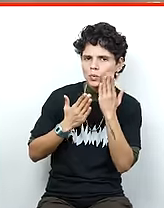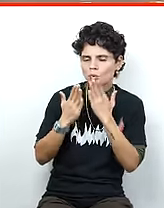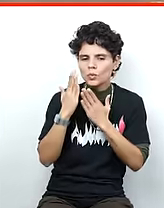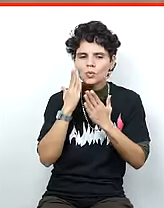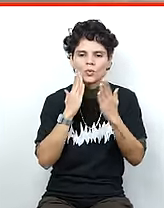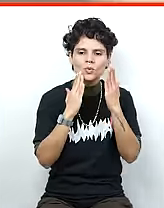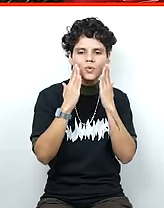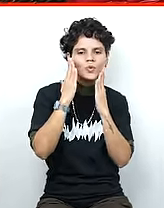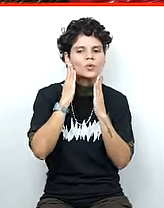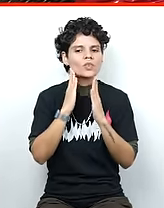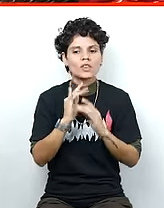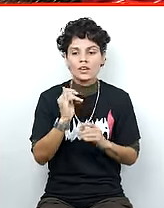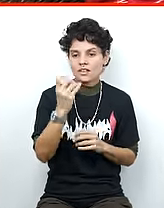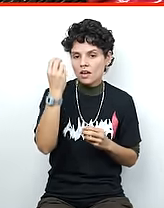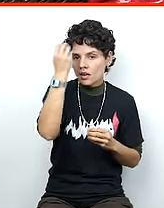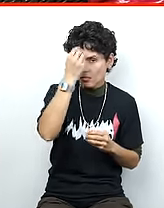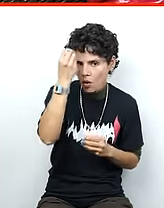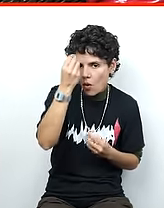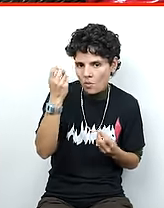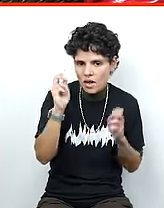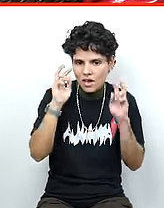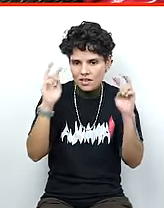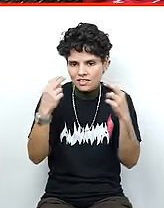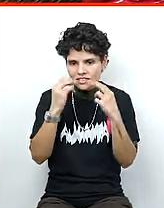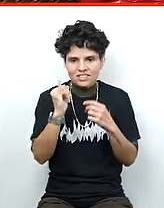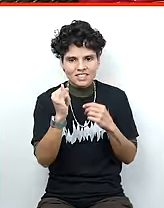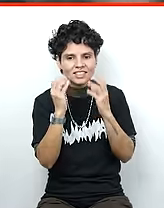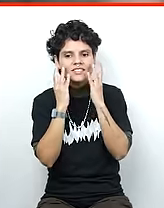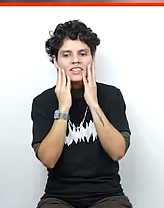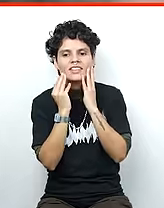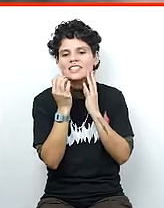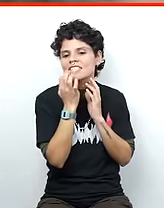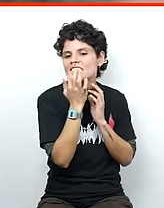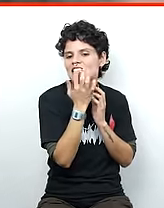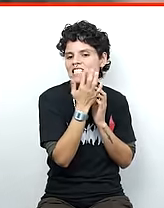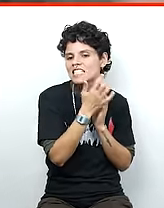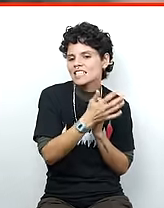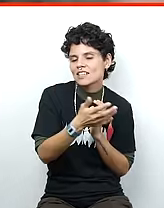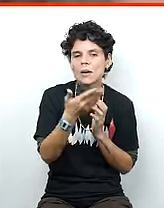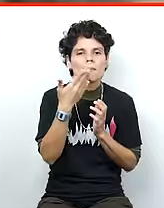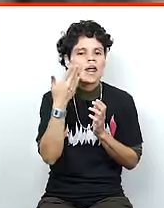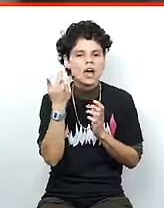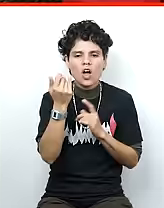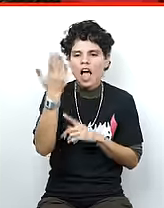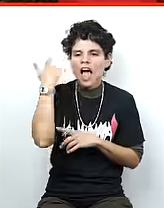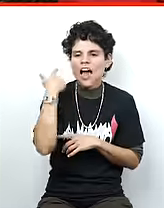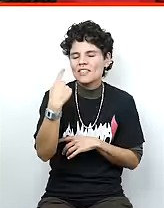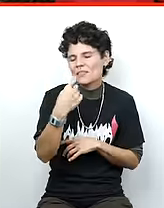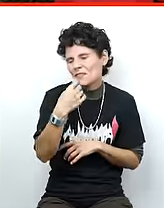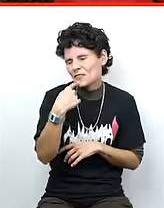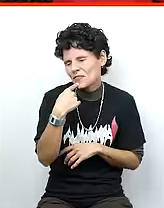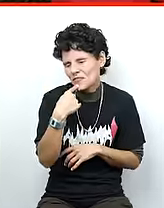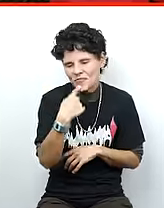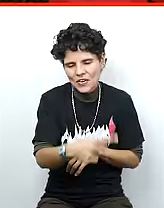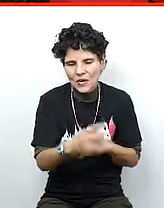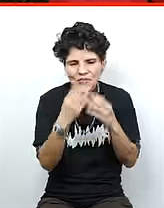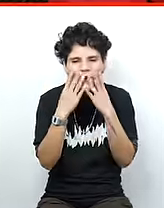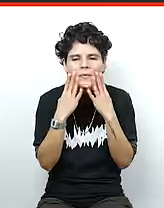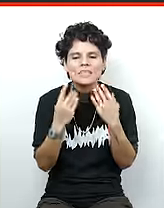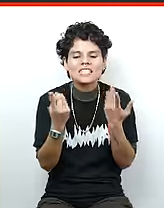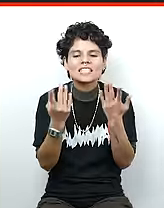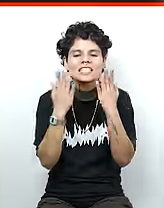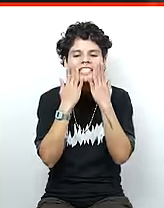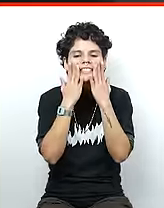Pero guay de tus cosas. Sí, la barba, todo. Es que la barba. Tus dientes blancos ahí. Sí, yo, no, los dientes los tenía feos antes. Me echaba todos los